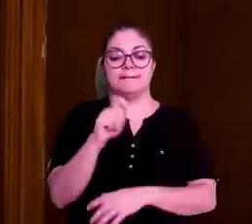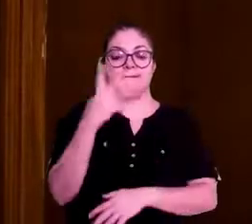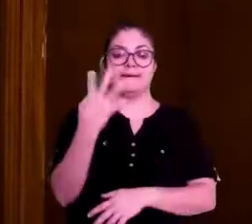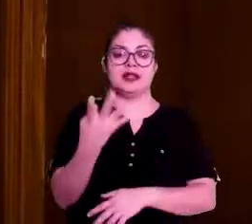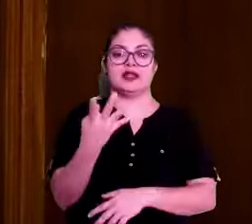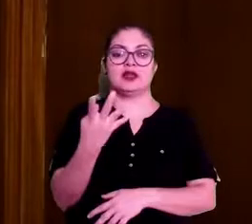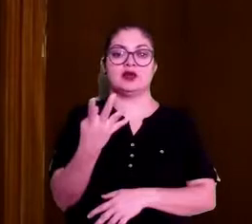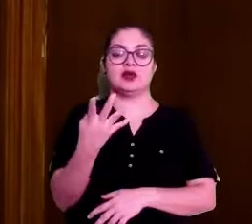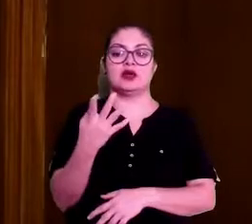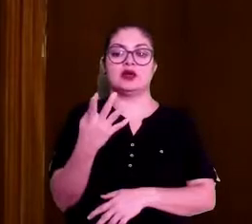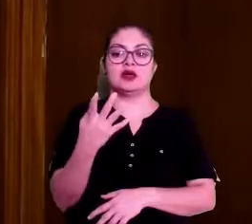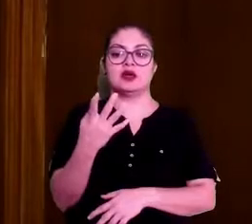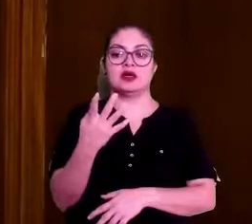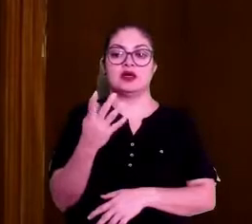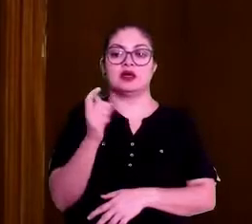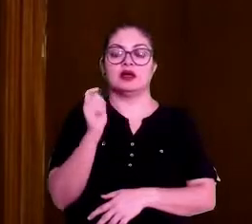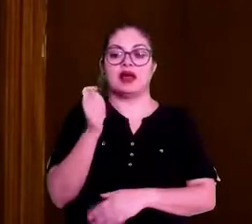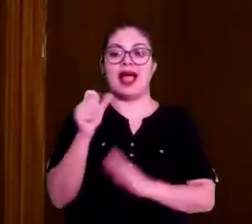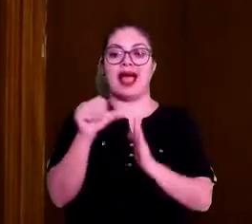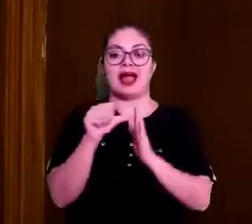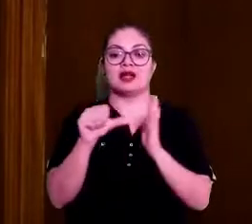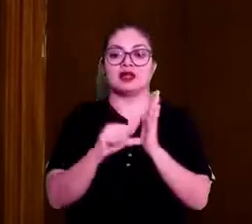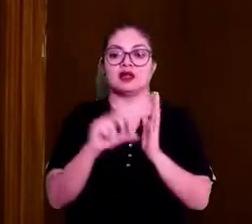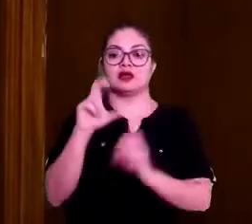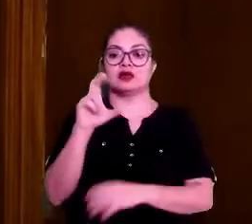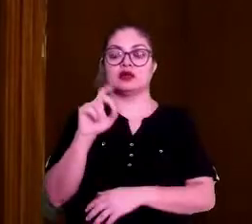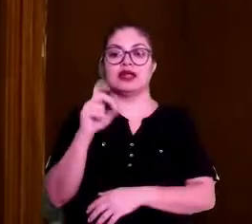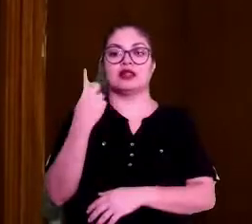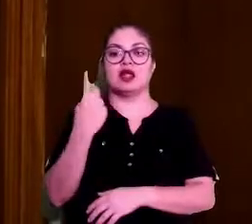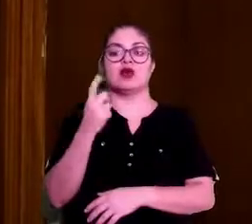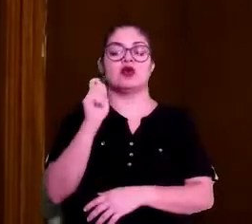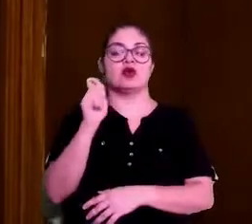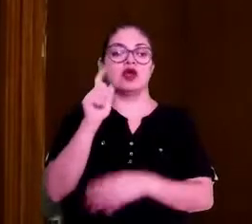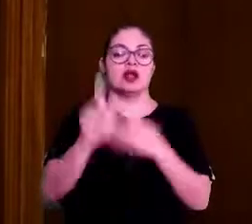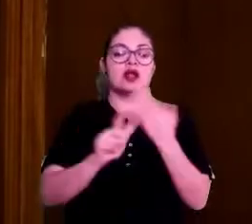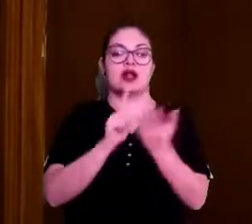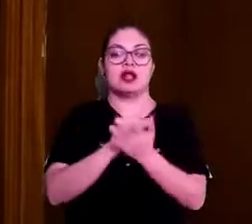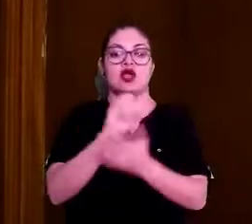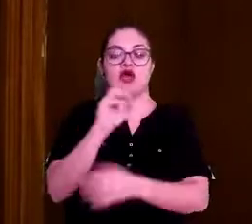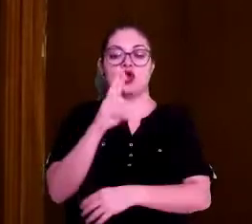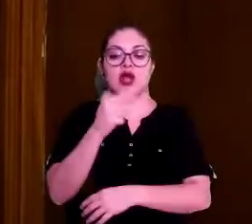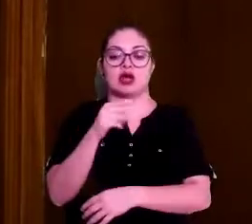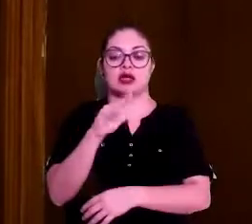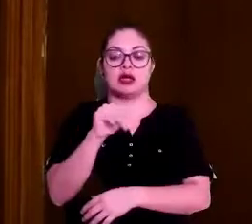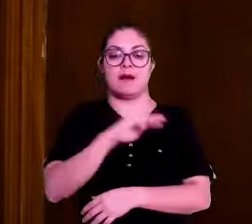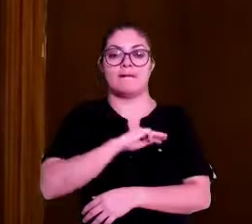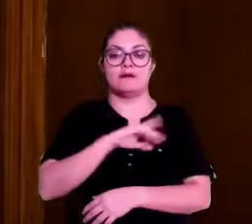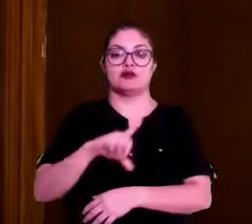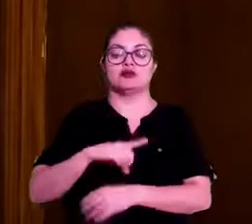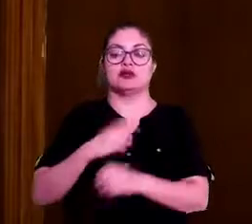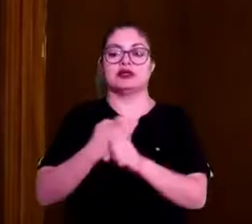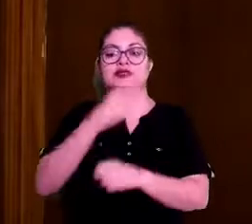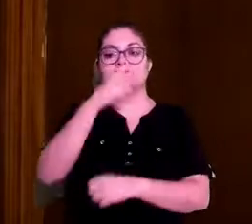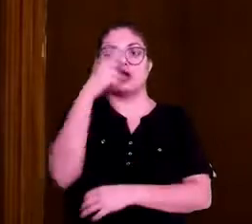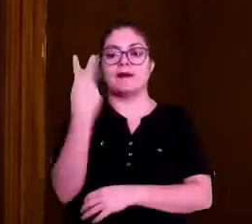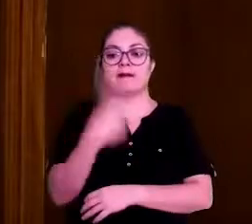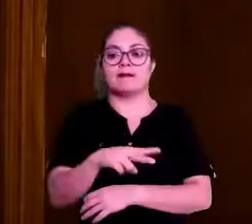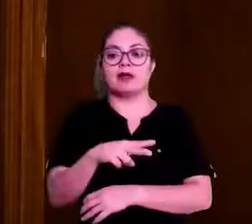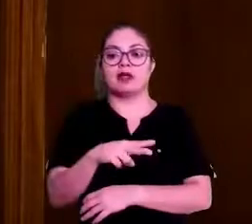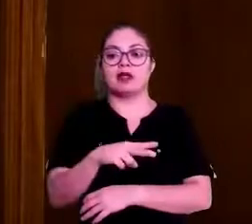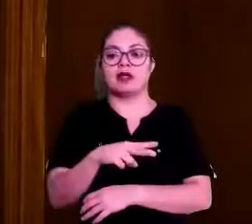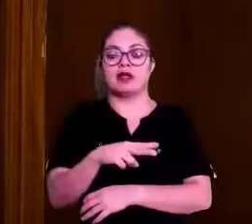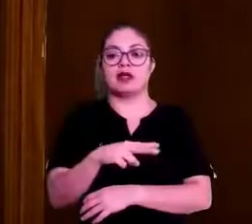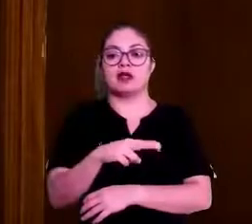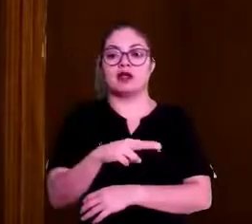24, quinques del artículo 31 de la Ley Orgánica Municipal del Estado de México, base a